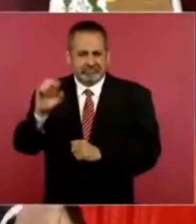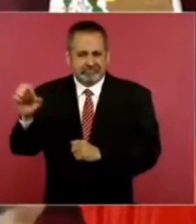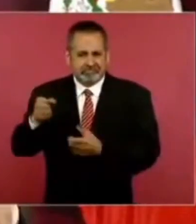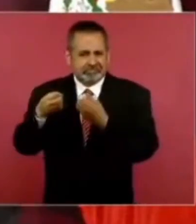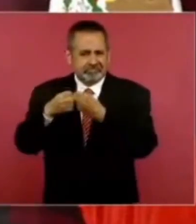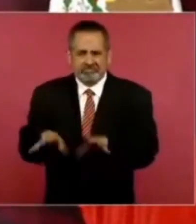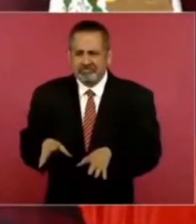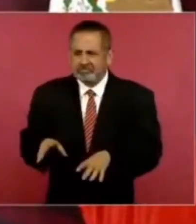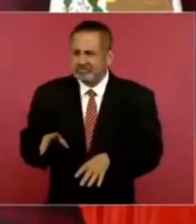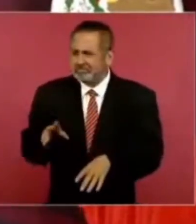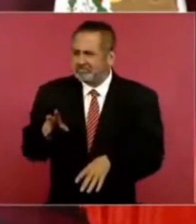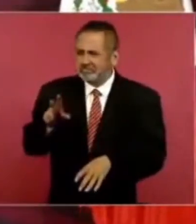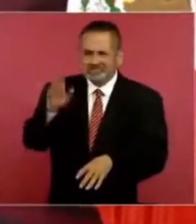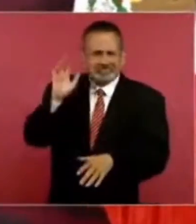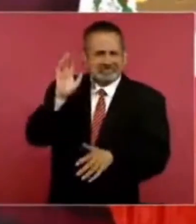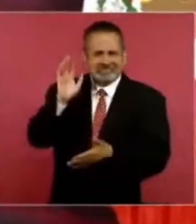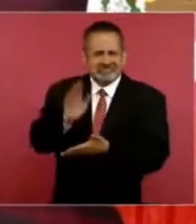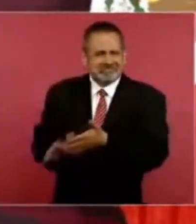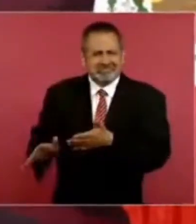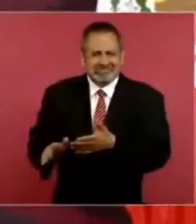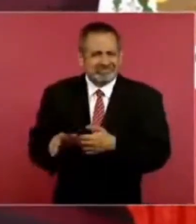desmantelaron al ISSSTE.